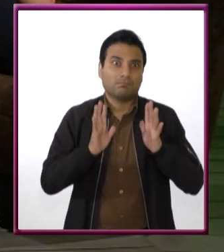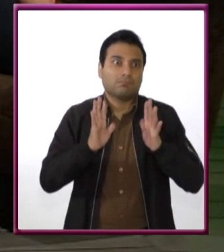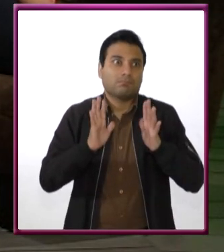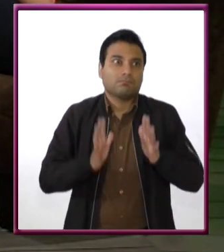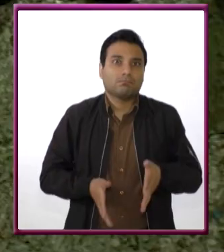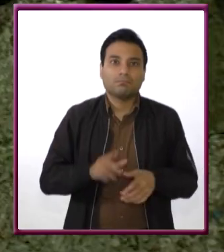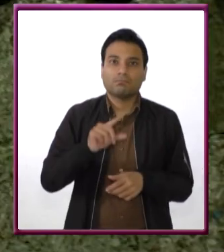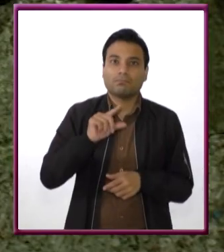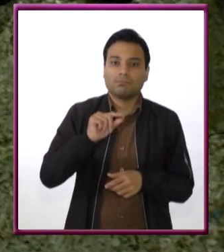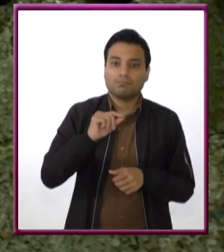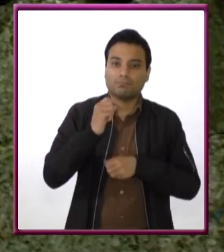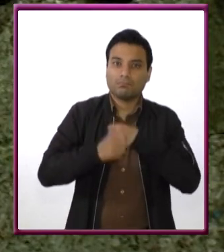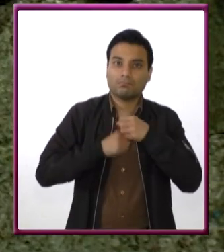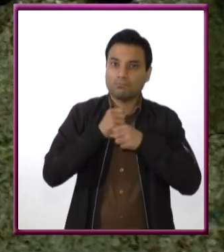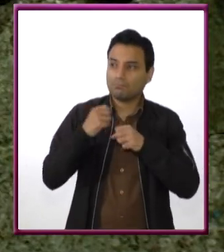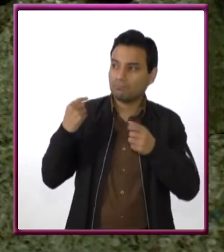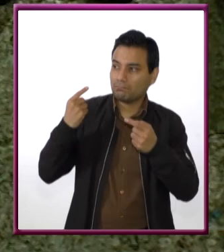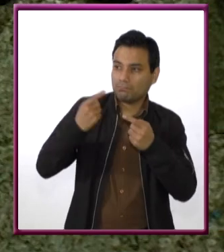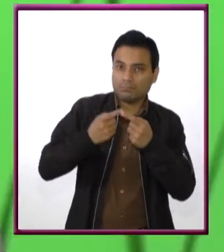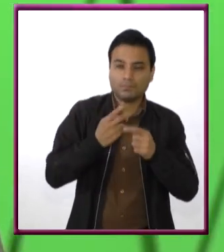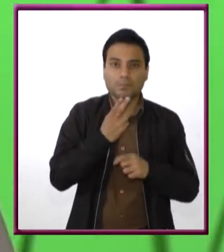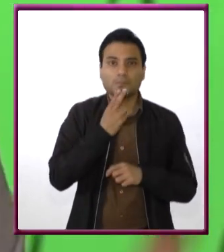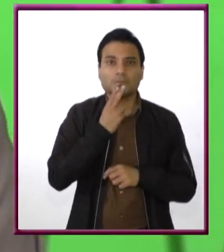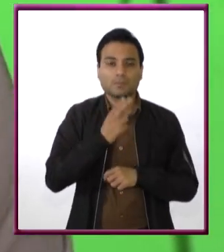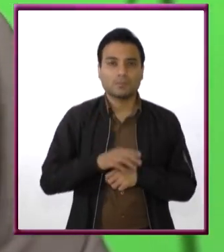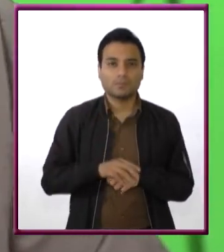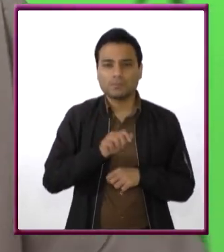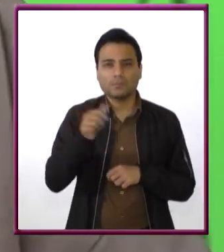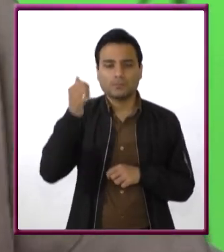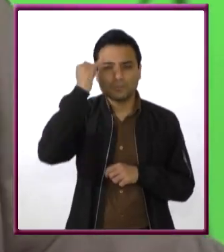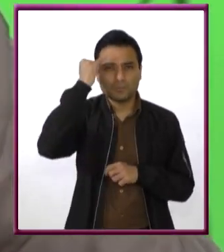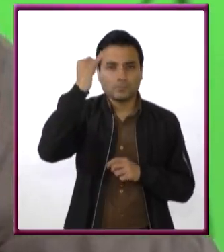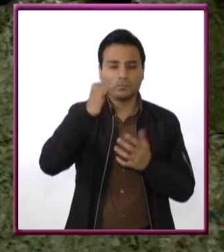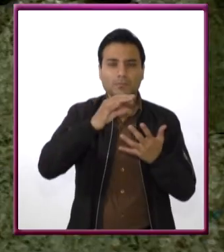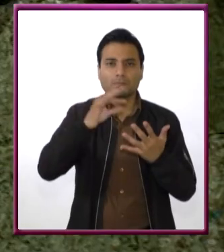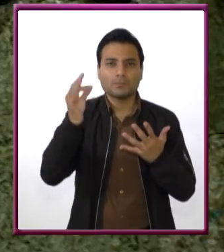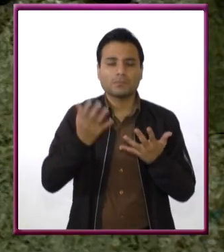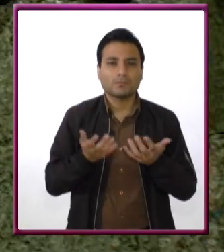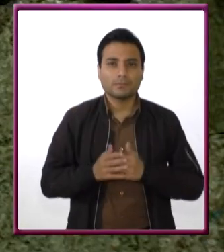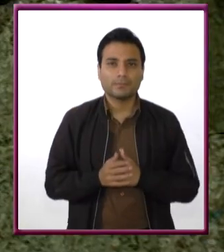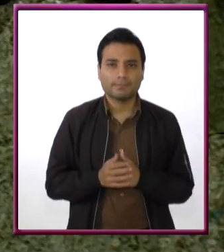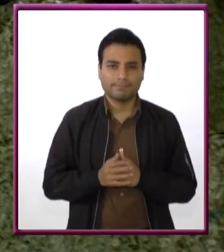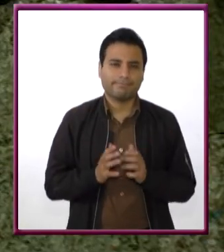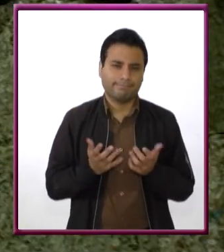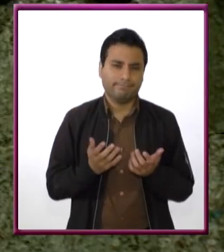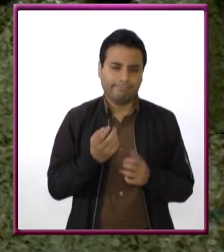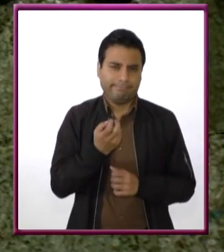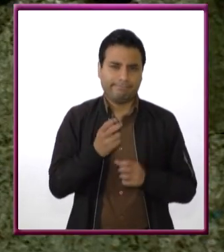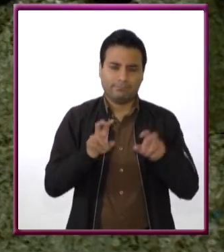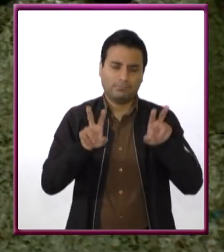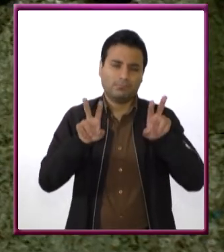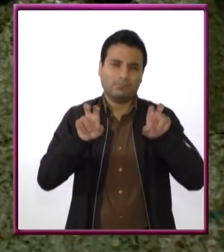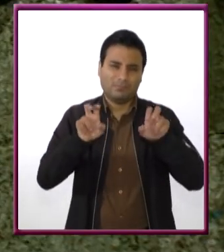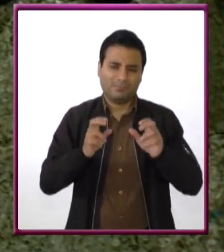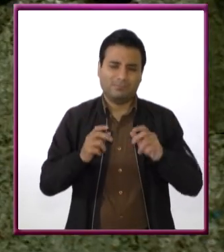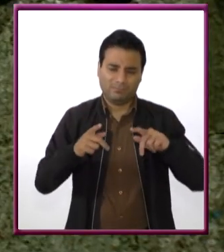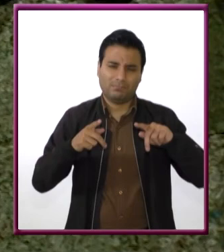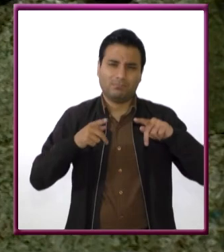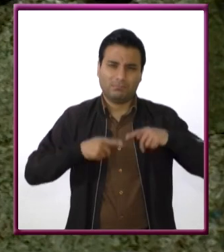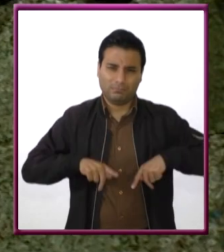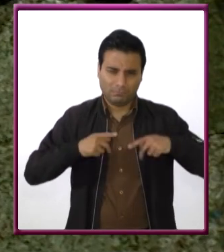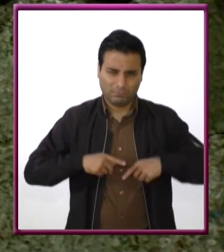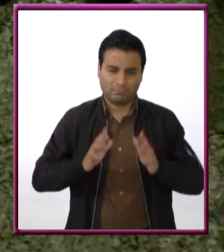prácticamente 70 años pues, aprovechándolas? ¿Qué alternativas podemos tener? Hay un amplio conocimiento en la materia que